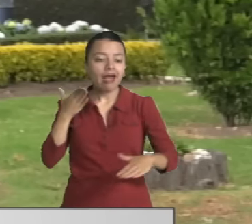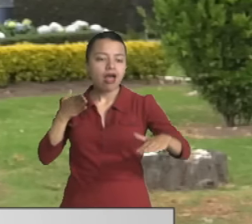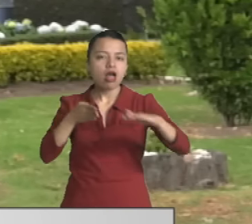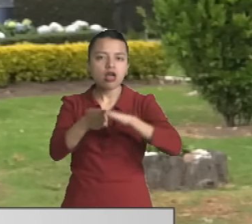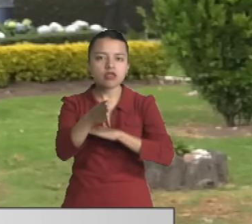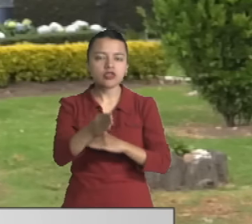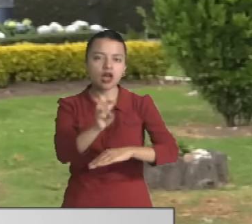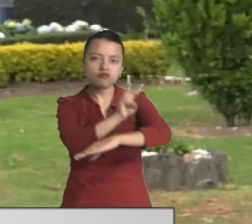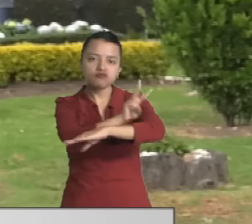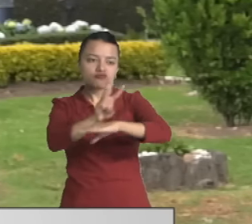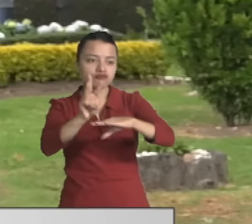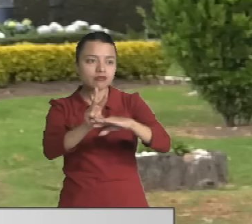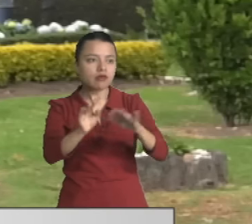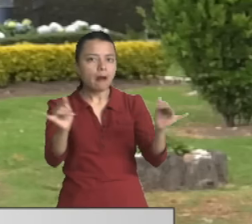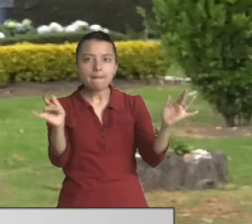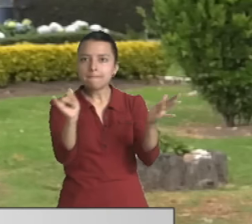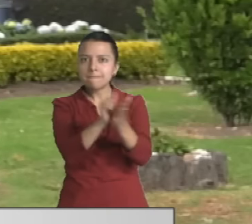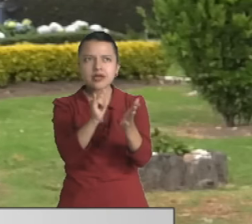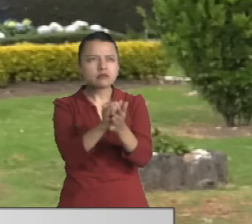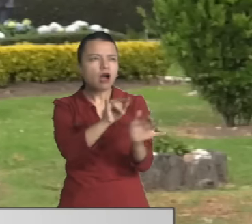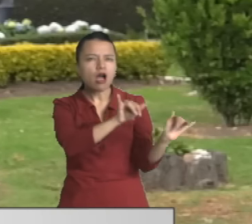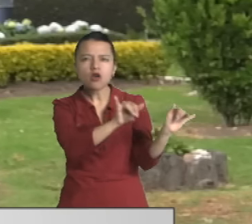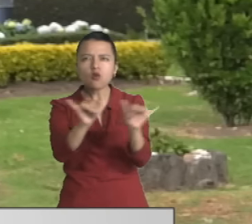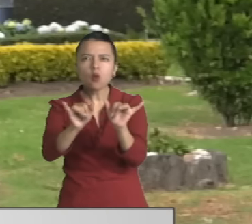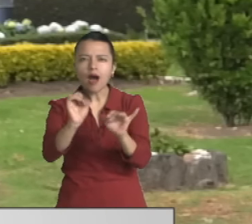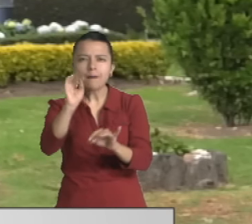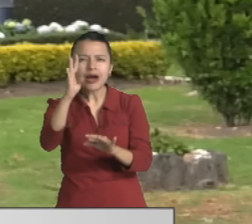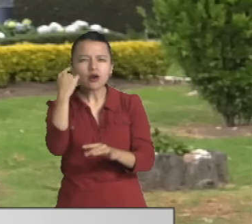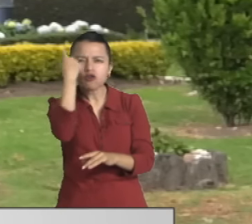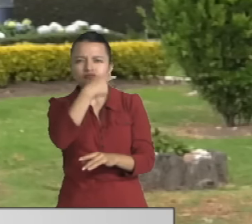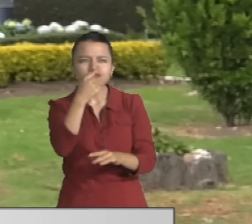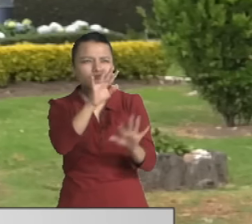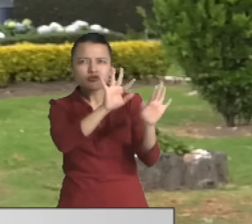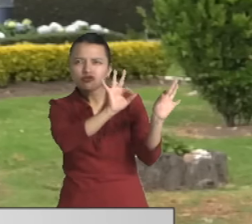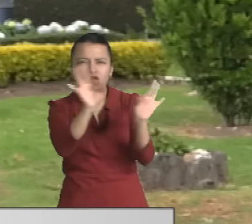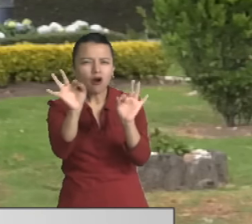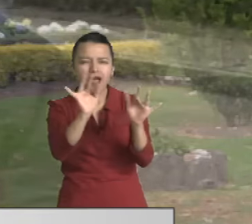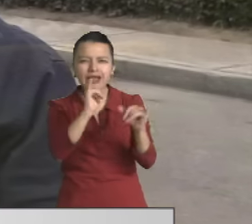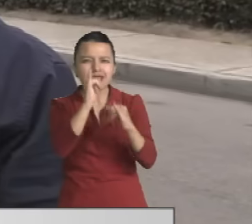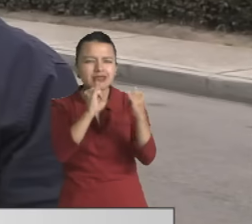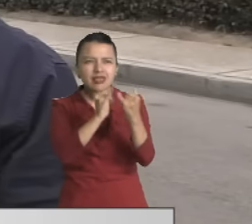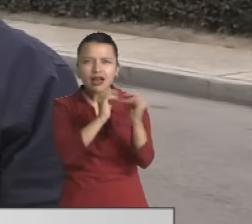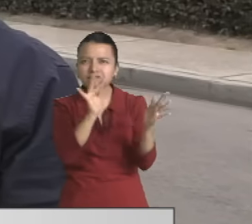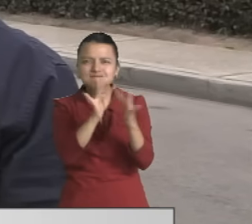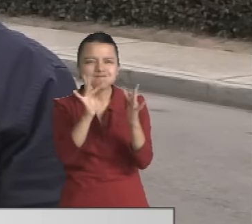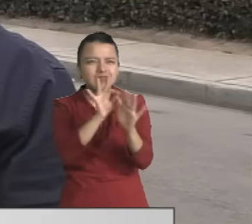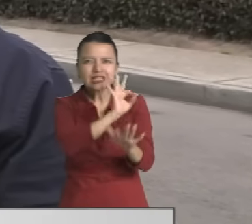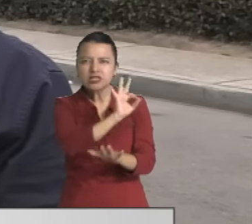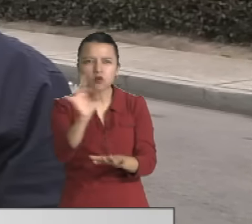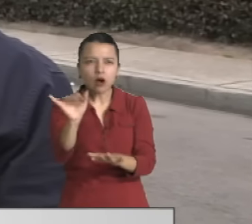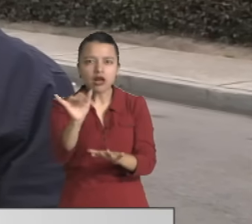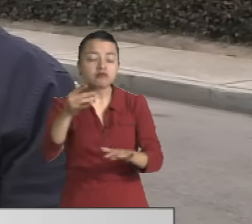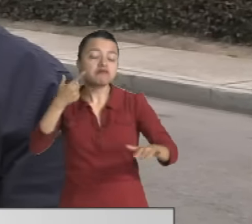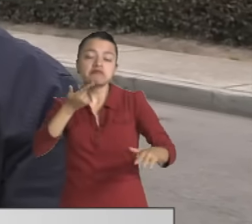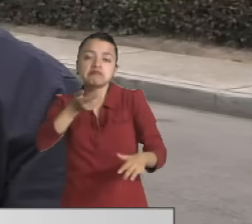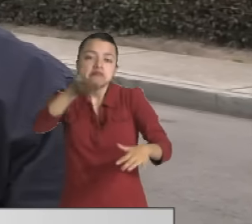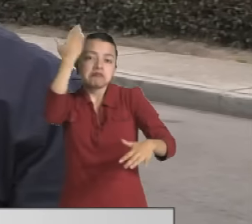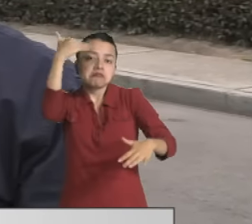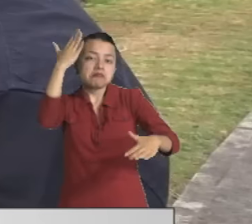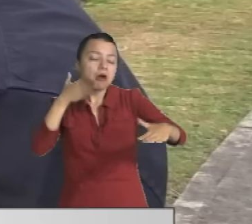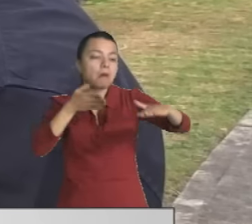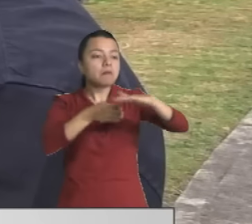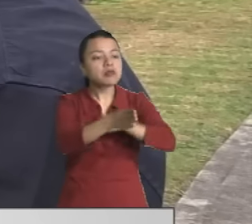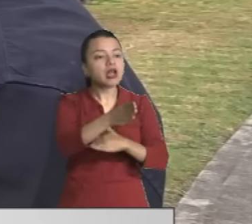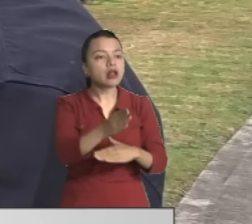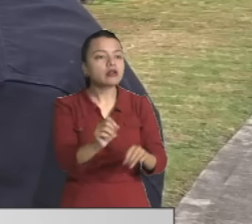bien sea llevarlos a realizar compras en lugares fraudulentos que asemejan ser uno real. Si usted recibe llamadas de números